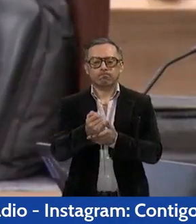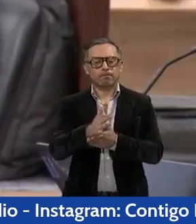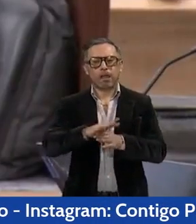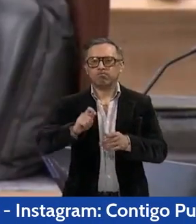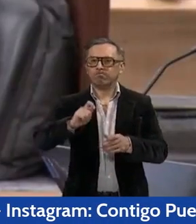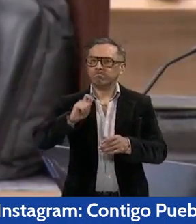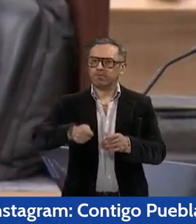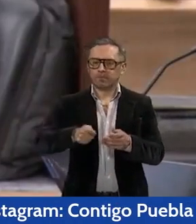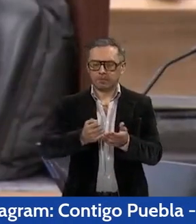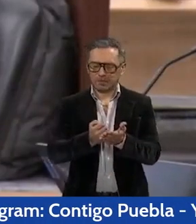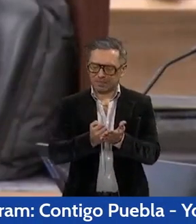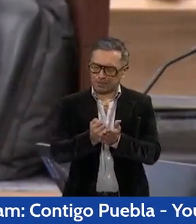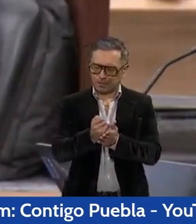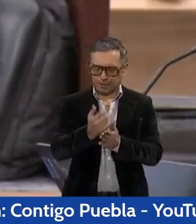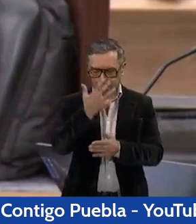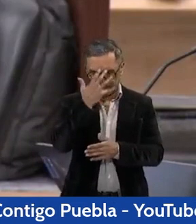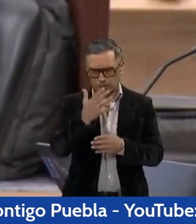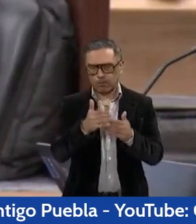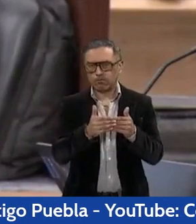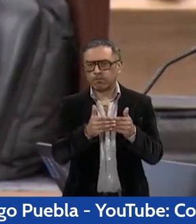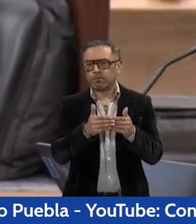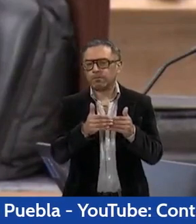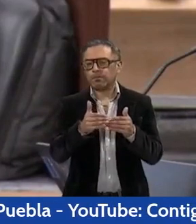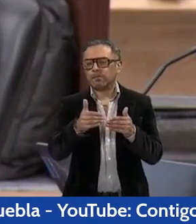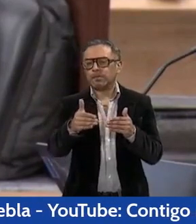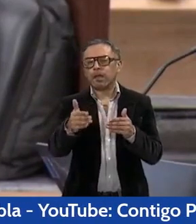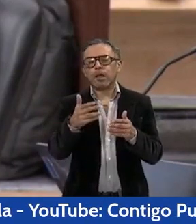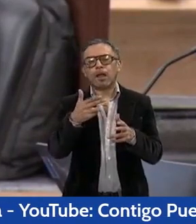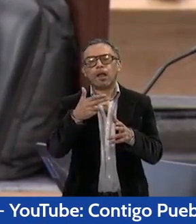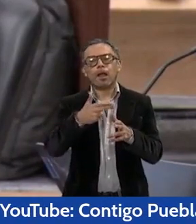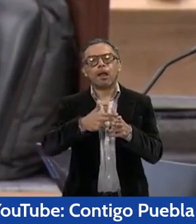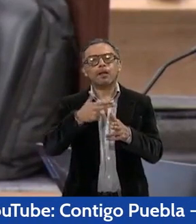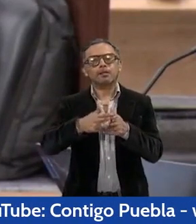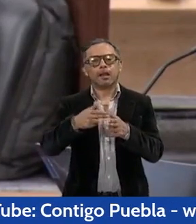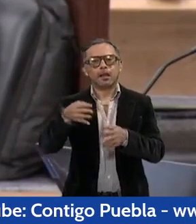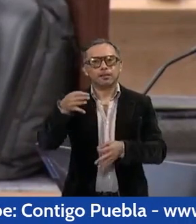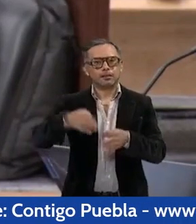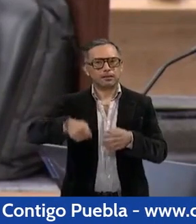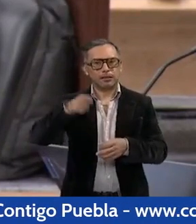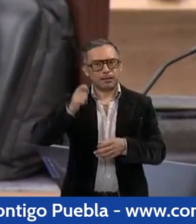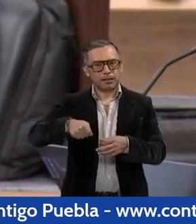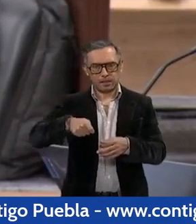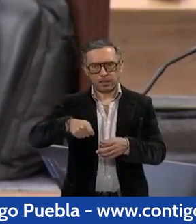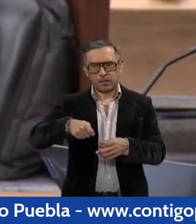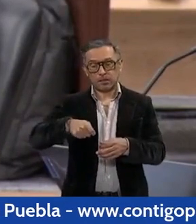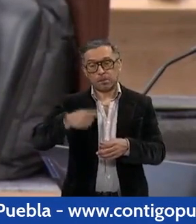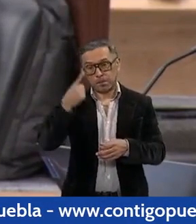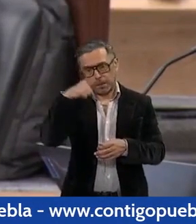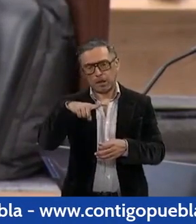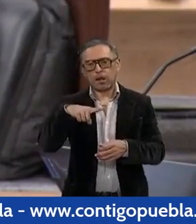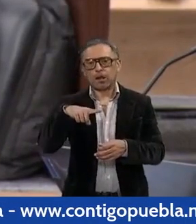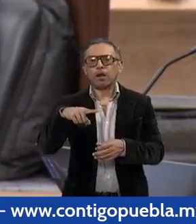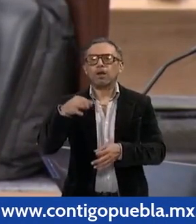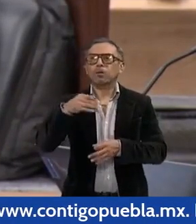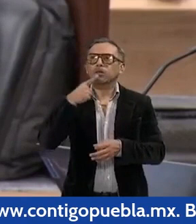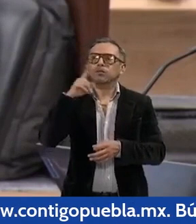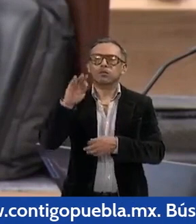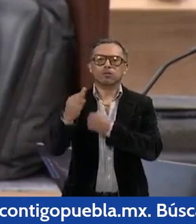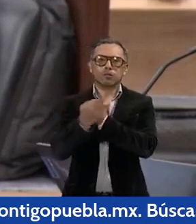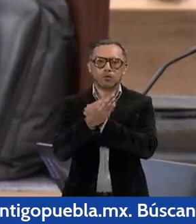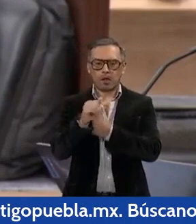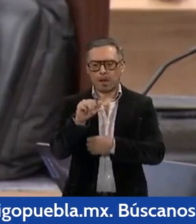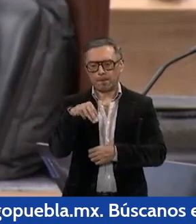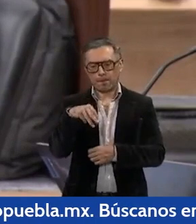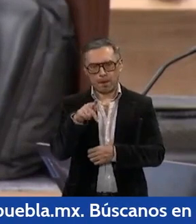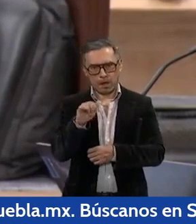prolongará sus efectos hasta el dictado de la sentencia de fondo en el juicio de amparo por lo que evidentemente